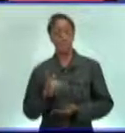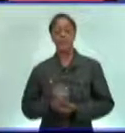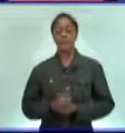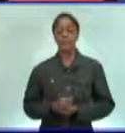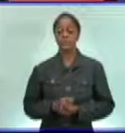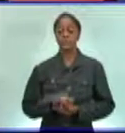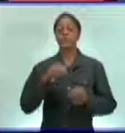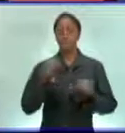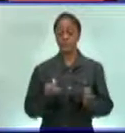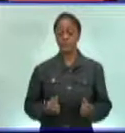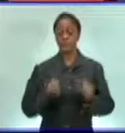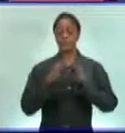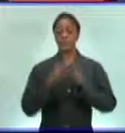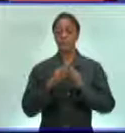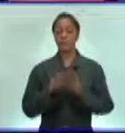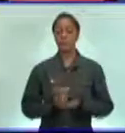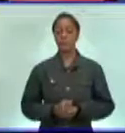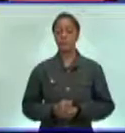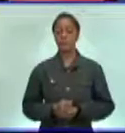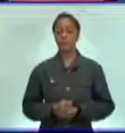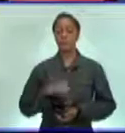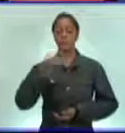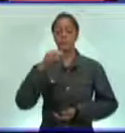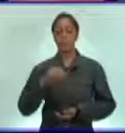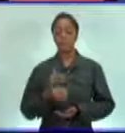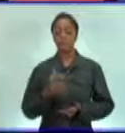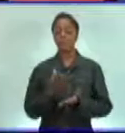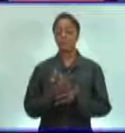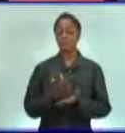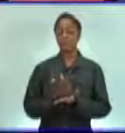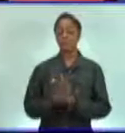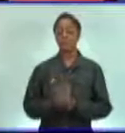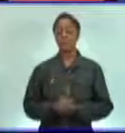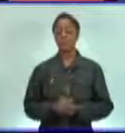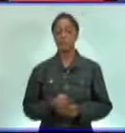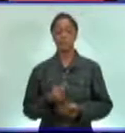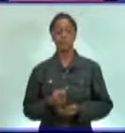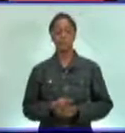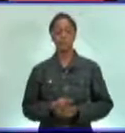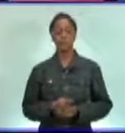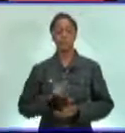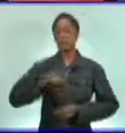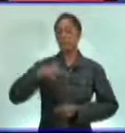Y quédate en casa. Siempre estudiando, por supuesto,